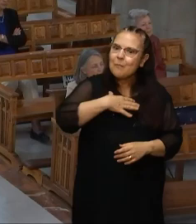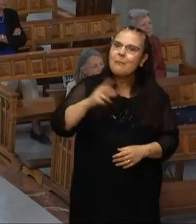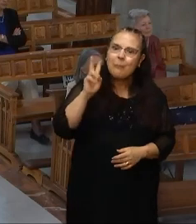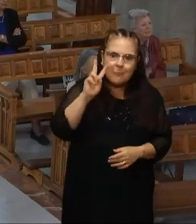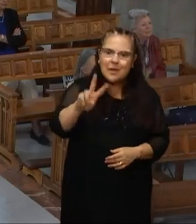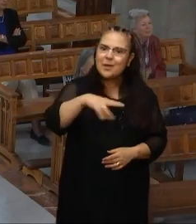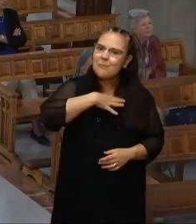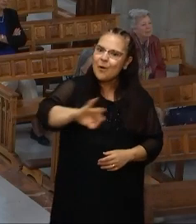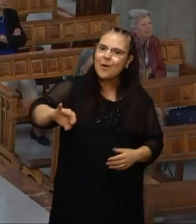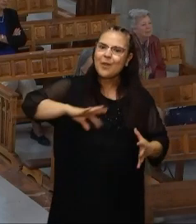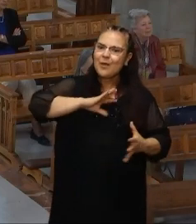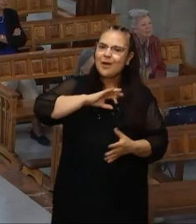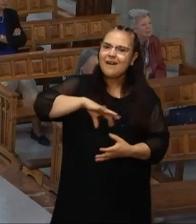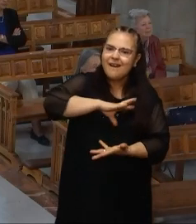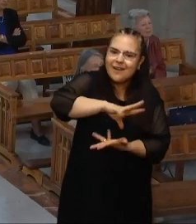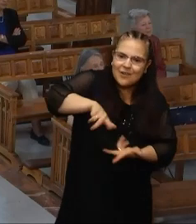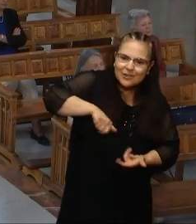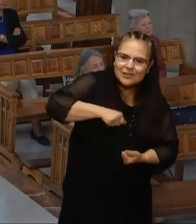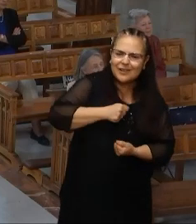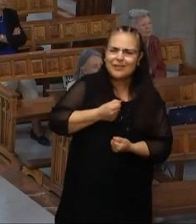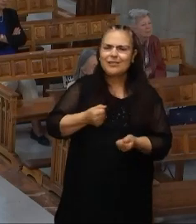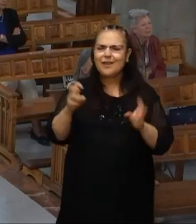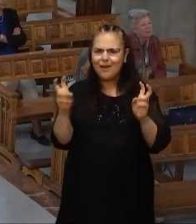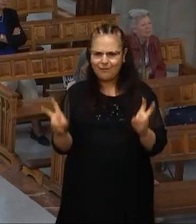con la cual tendrá vida.